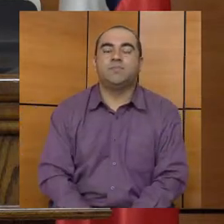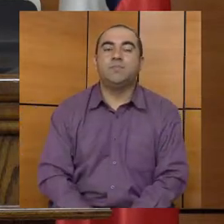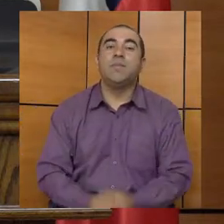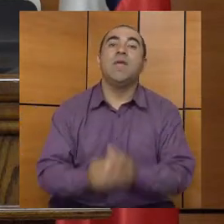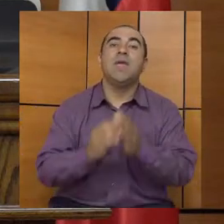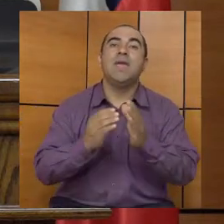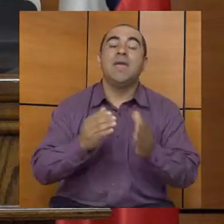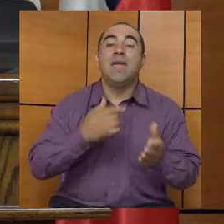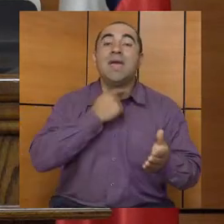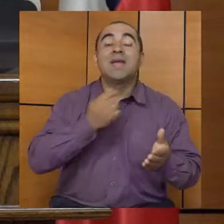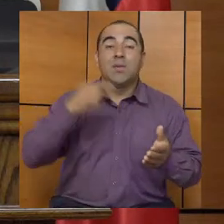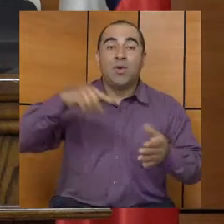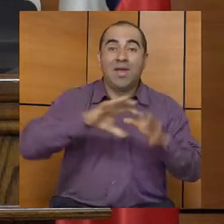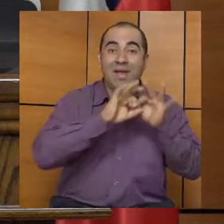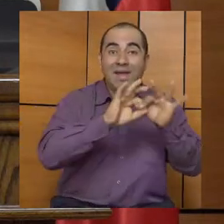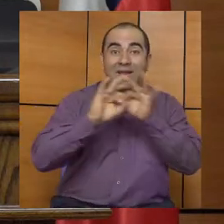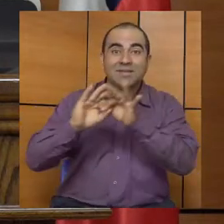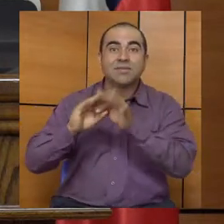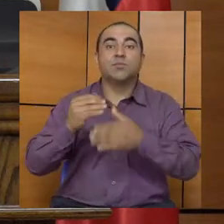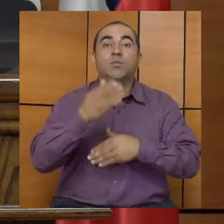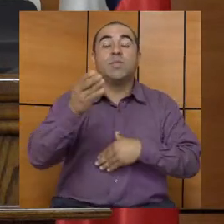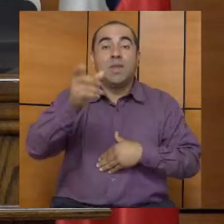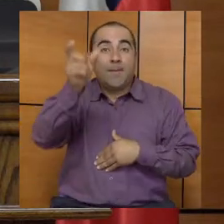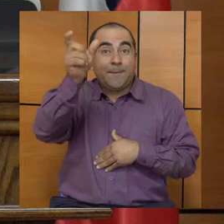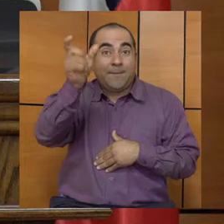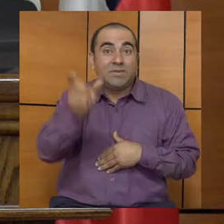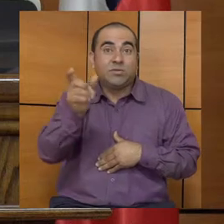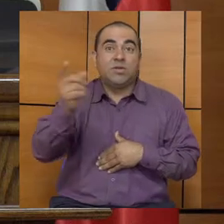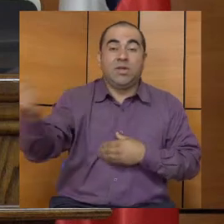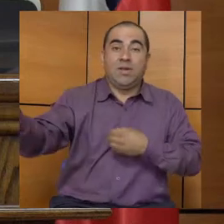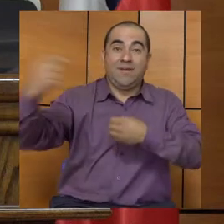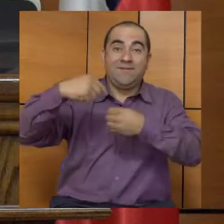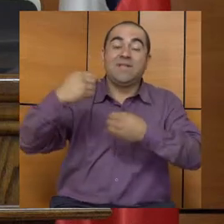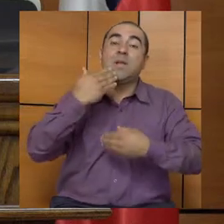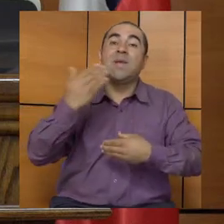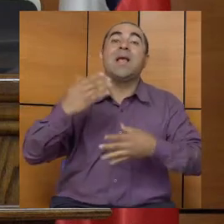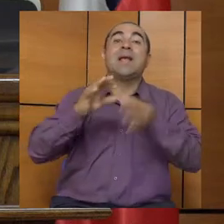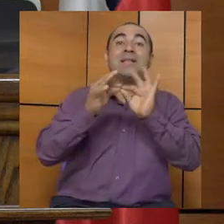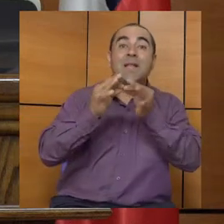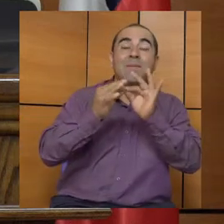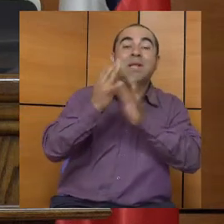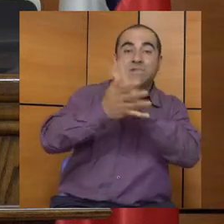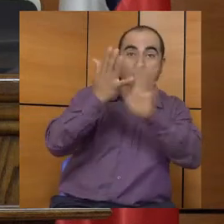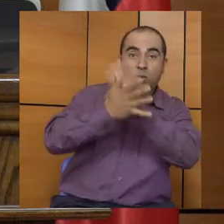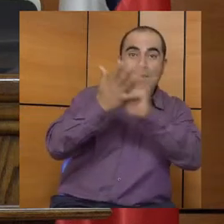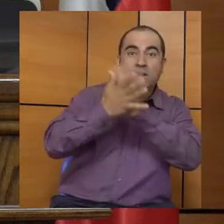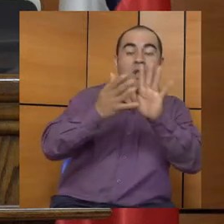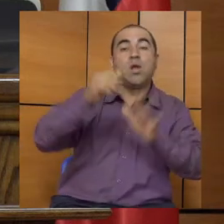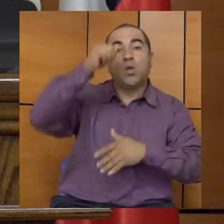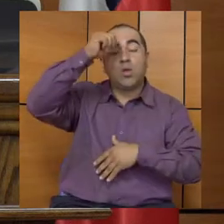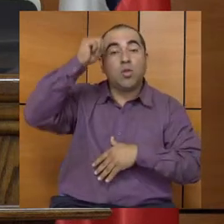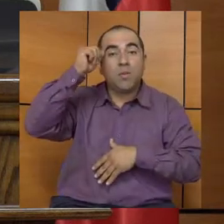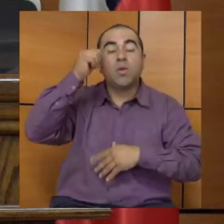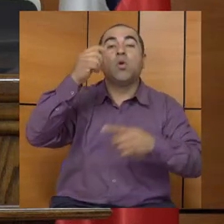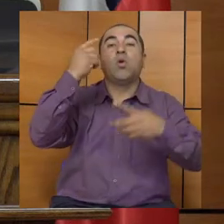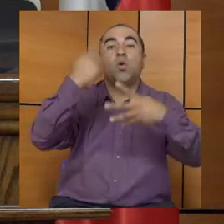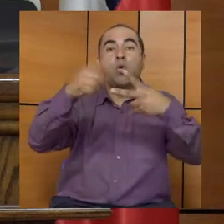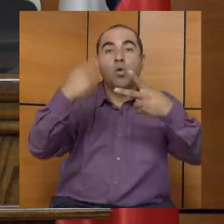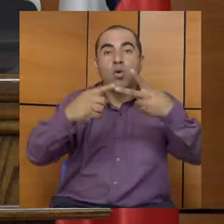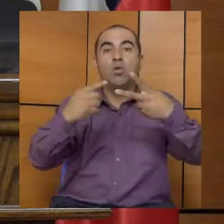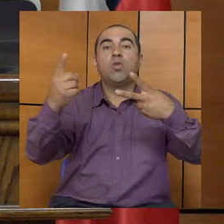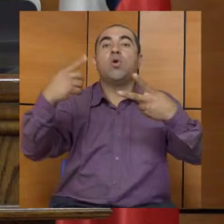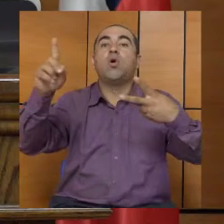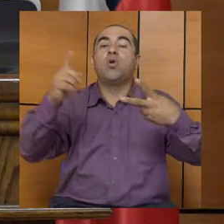Queremos agradecer y saludar la presencia del intérprete en lengua de señas, Domingo Vega. Después se